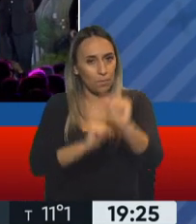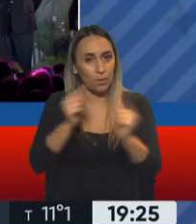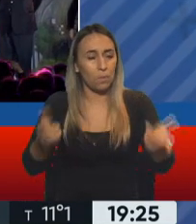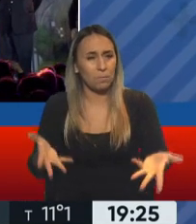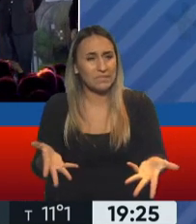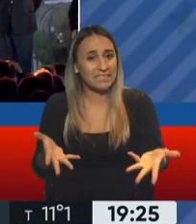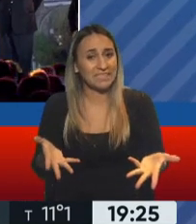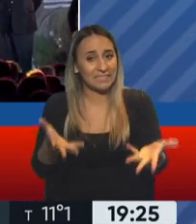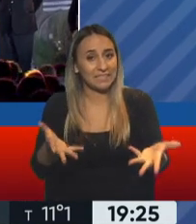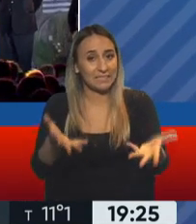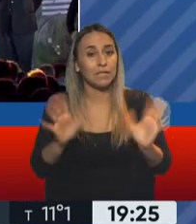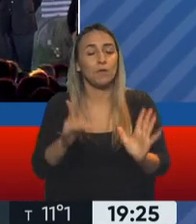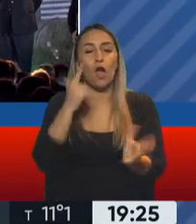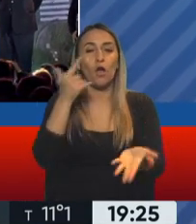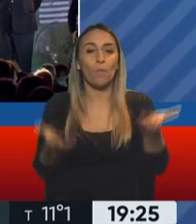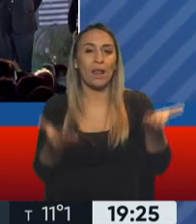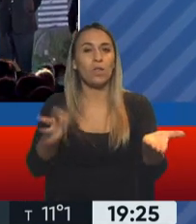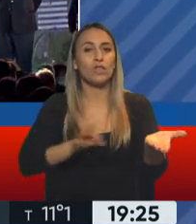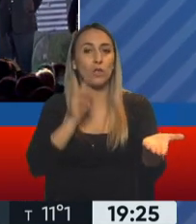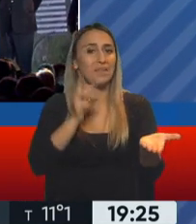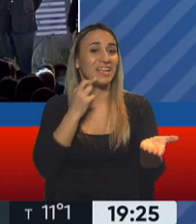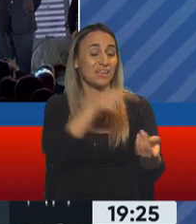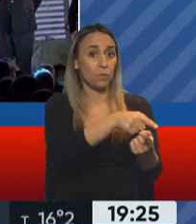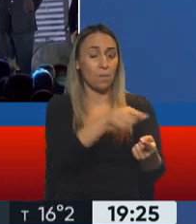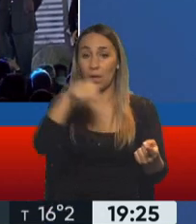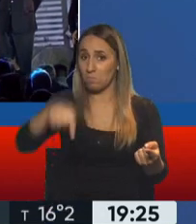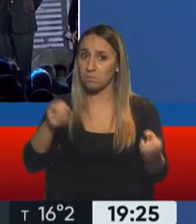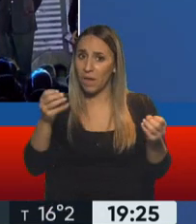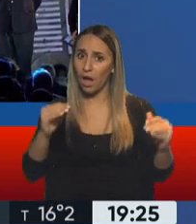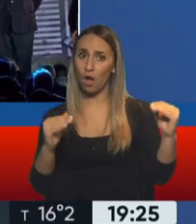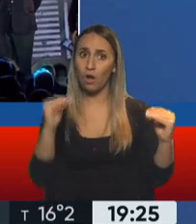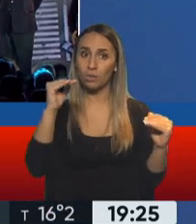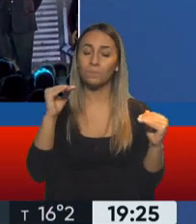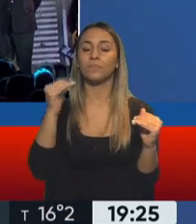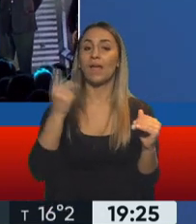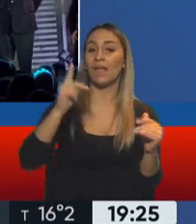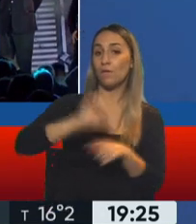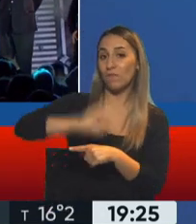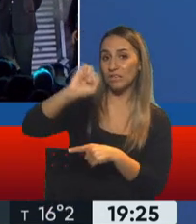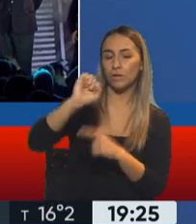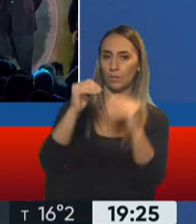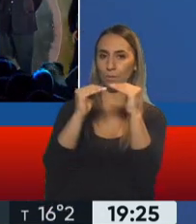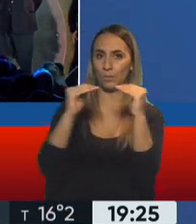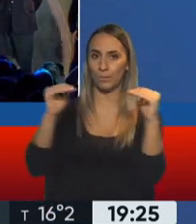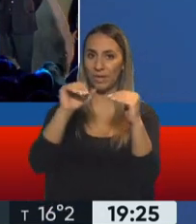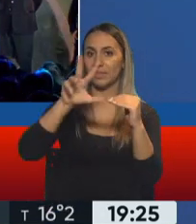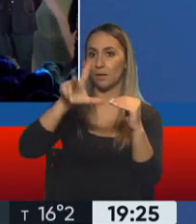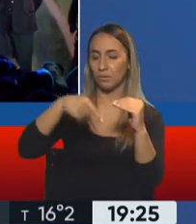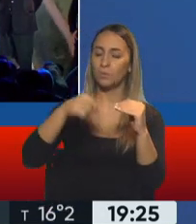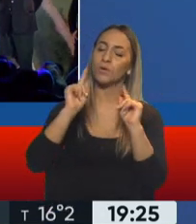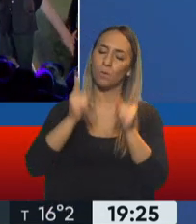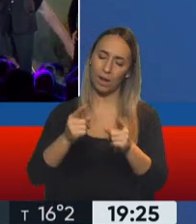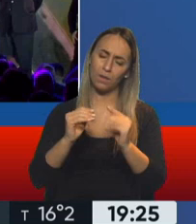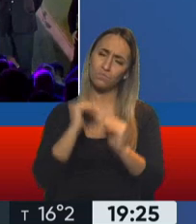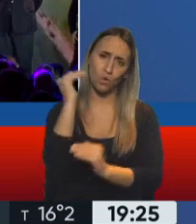niveles superiores de 2019, con una inflación que se estabilizó en el orden del 3%, que igualmente sigue siendo